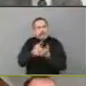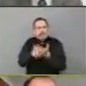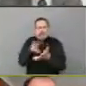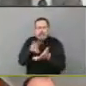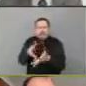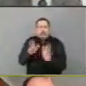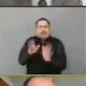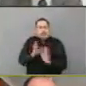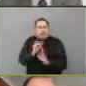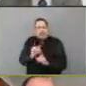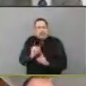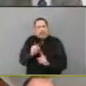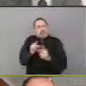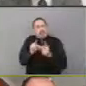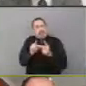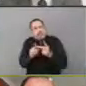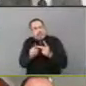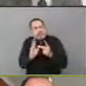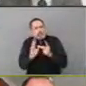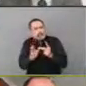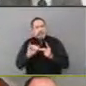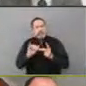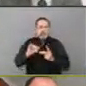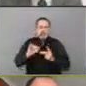involucrada. En esta parte